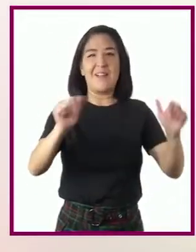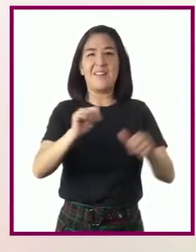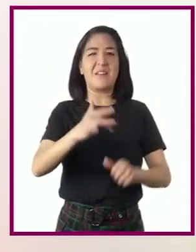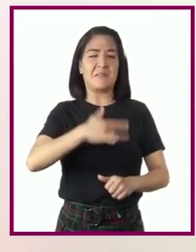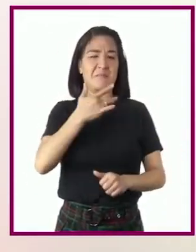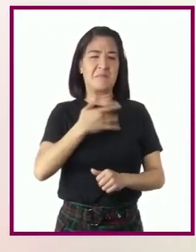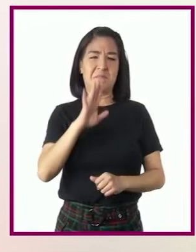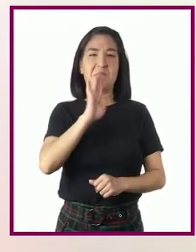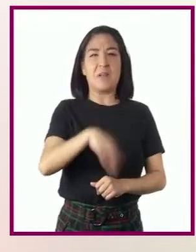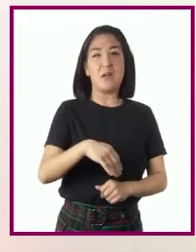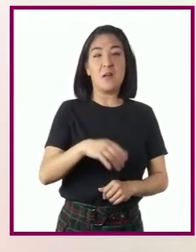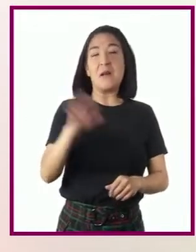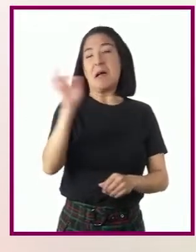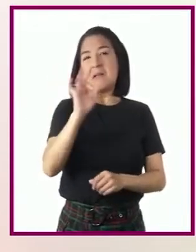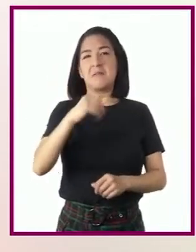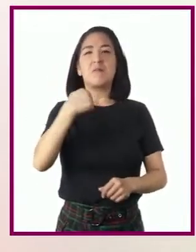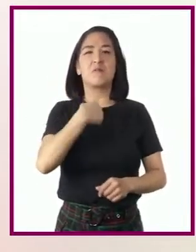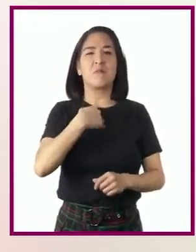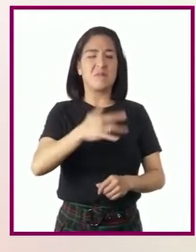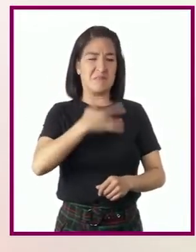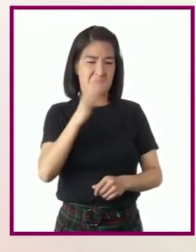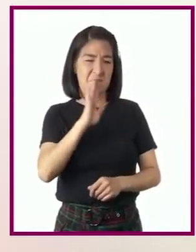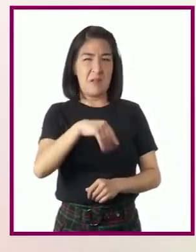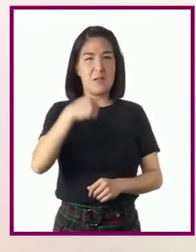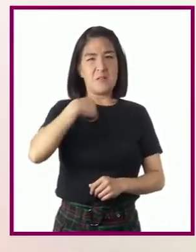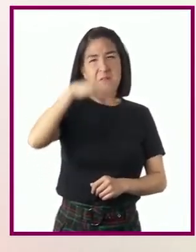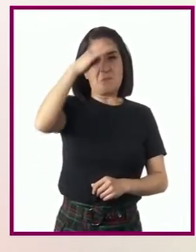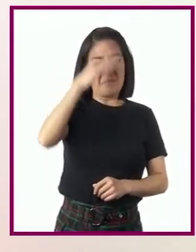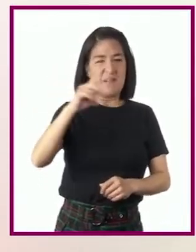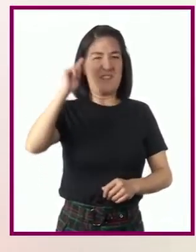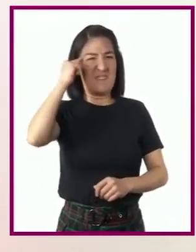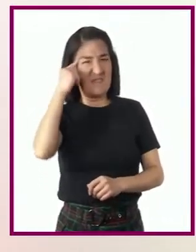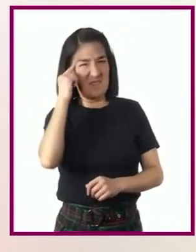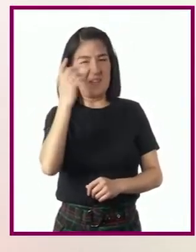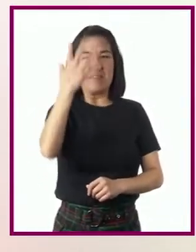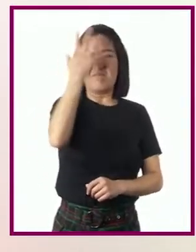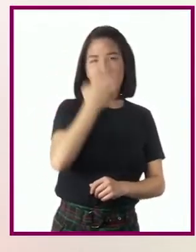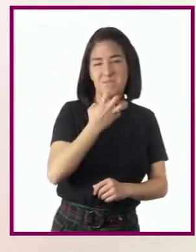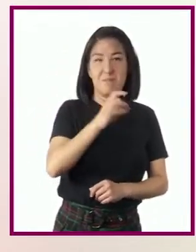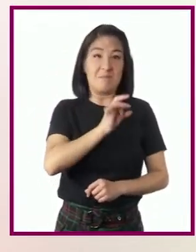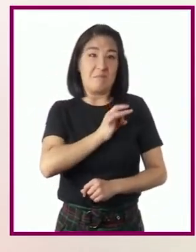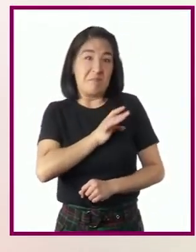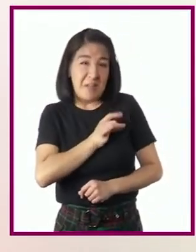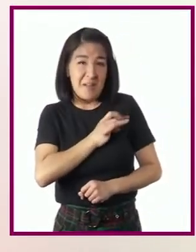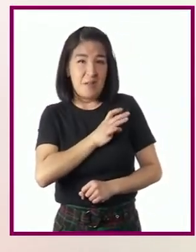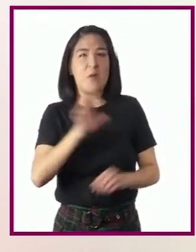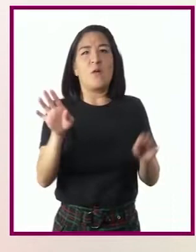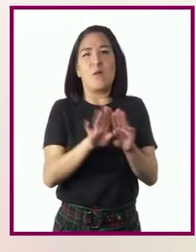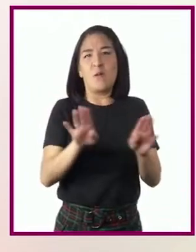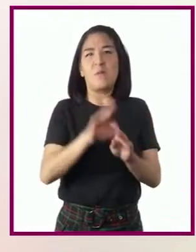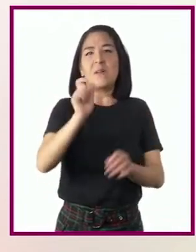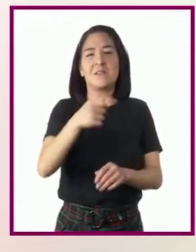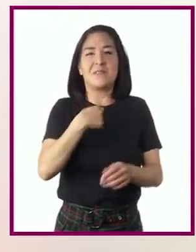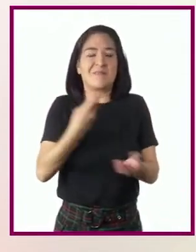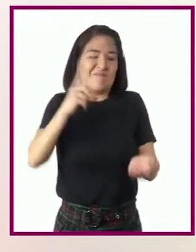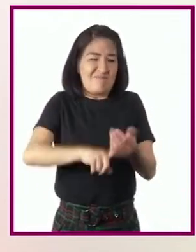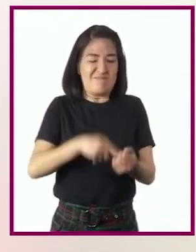entonces pensamos que sentir tristeza, enojo, miedo, por dar algunos ejemplos, es algo que debemos